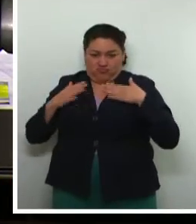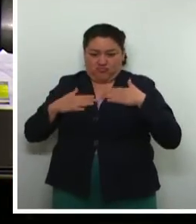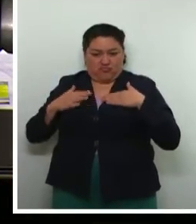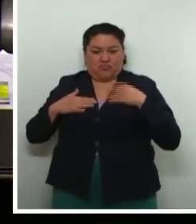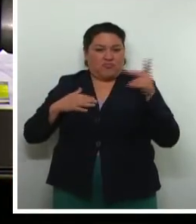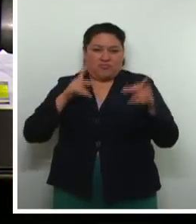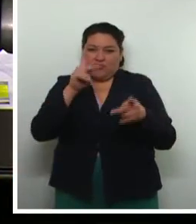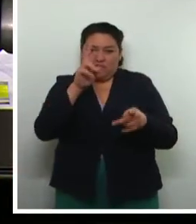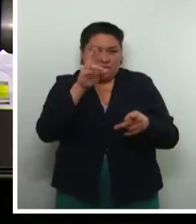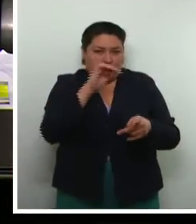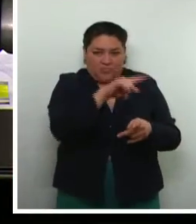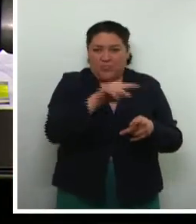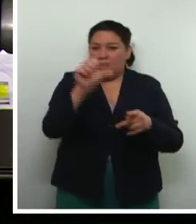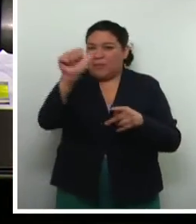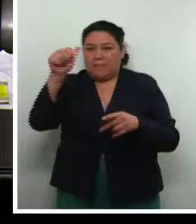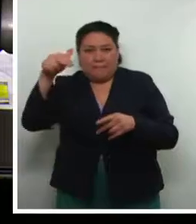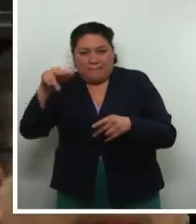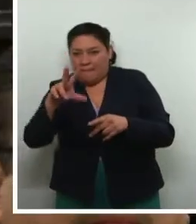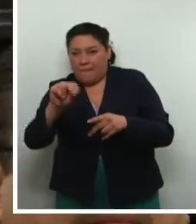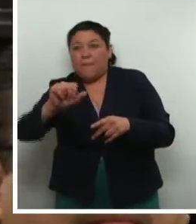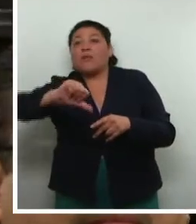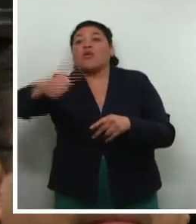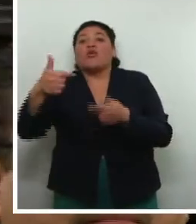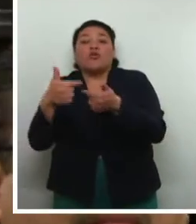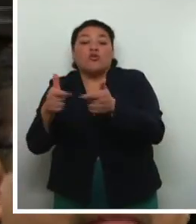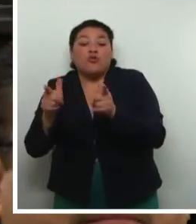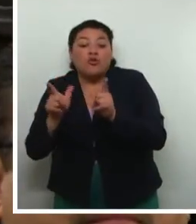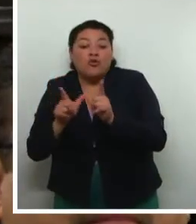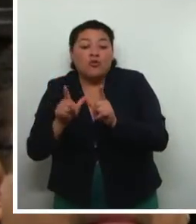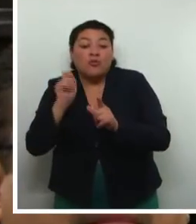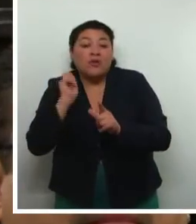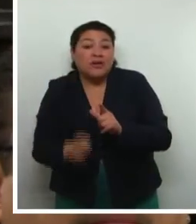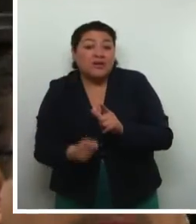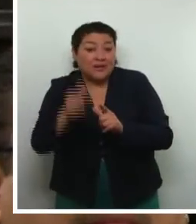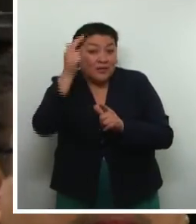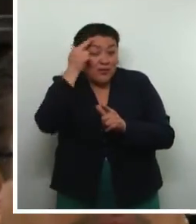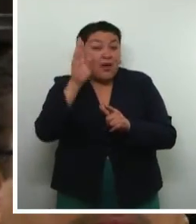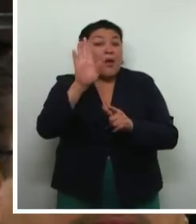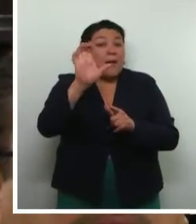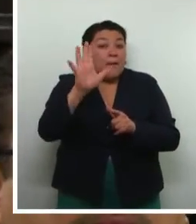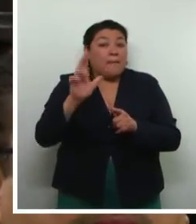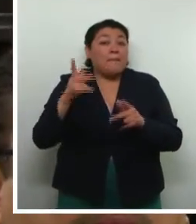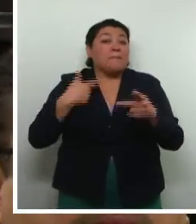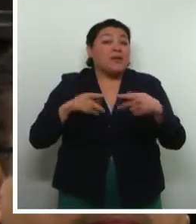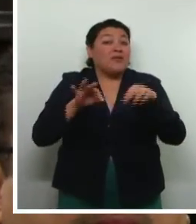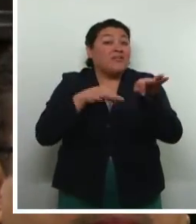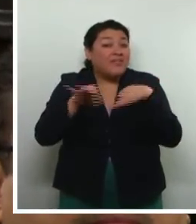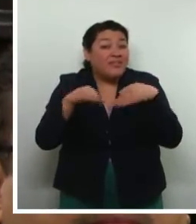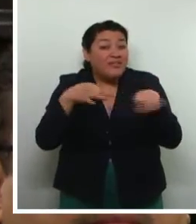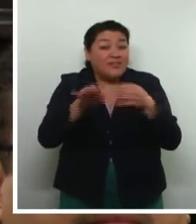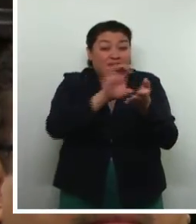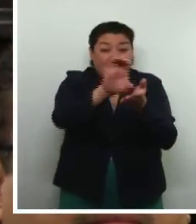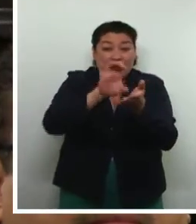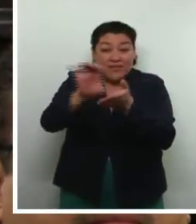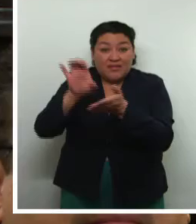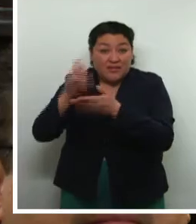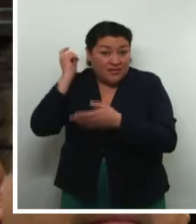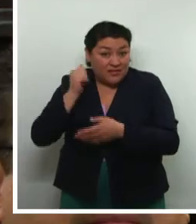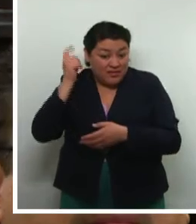del PRI o a los panistas. Quiere decir que fue el relativo al fondo de pensiones de los trabajadores, que no va a tener